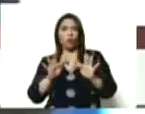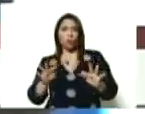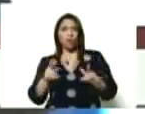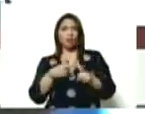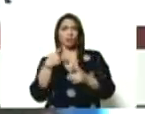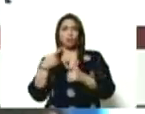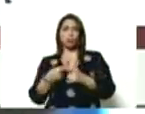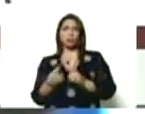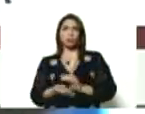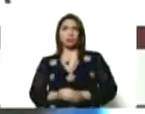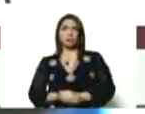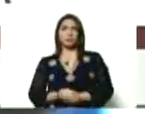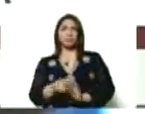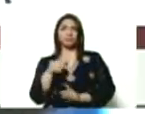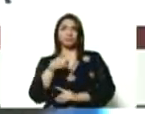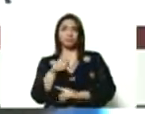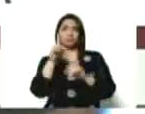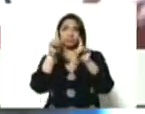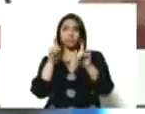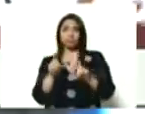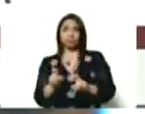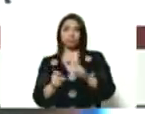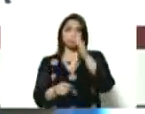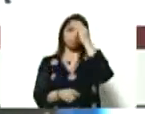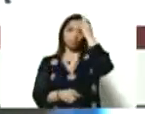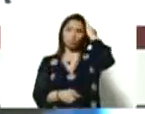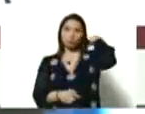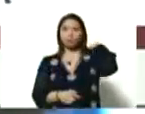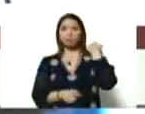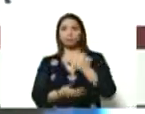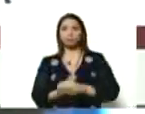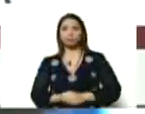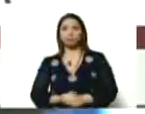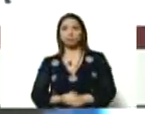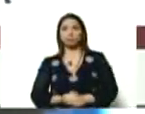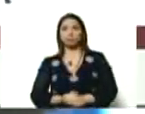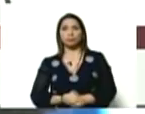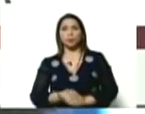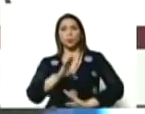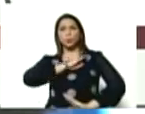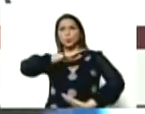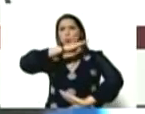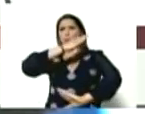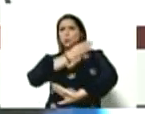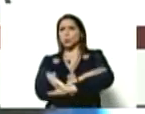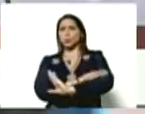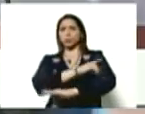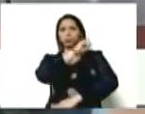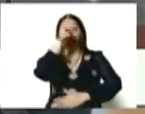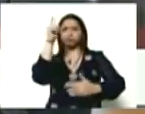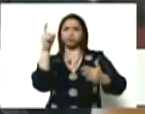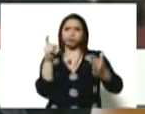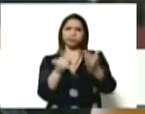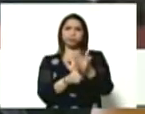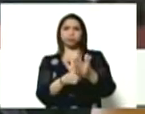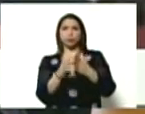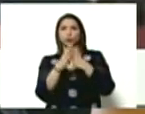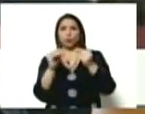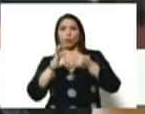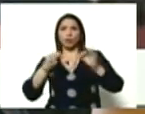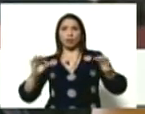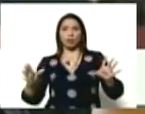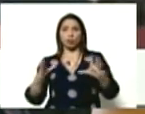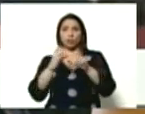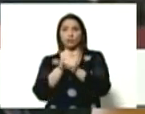que esa auditoría nos blinda totalmente el proceso en toda la cadena de confianza.